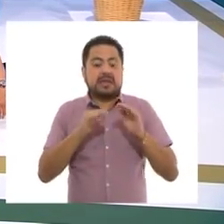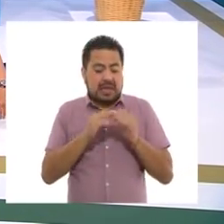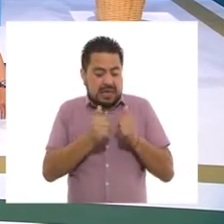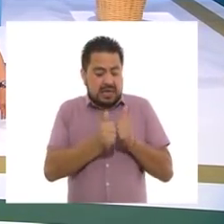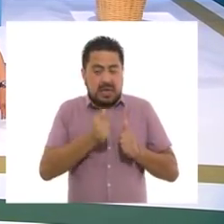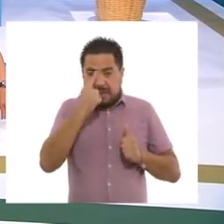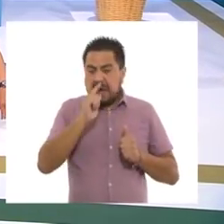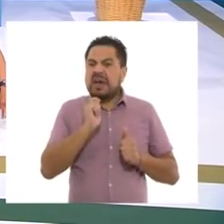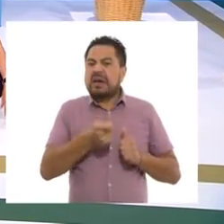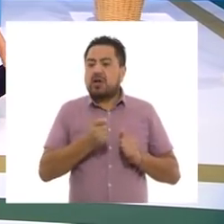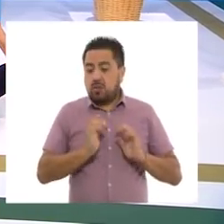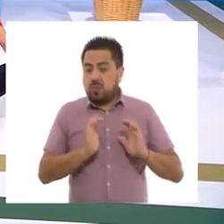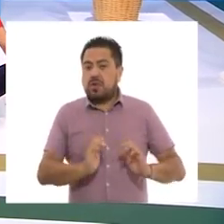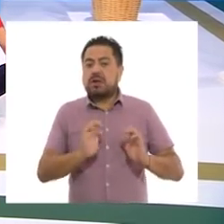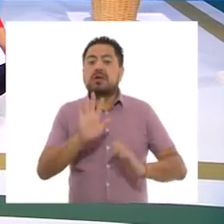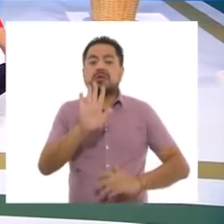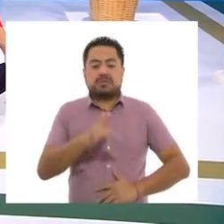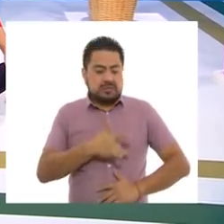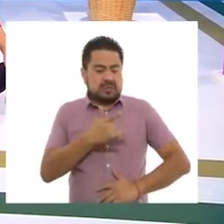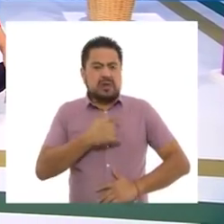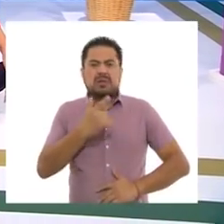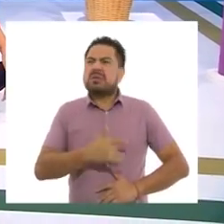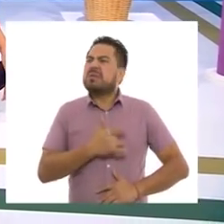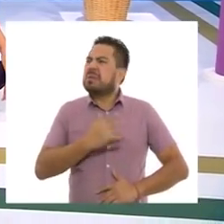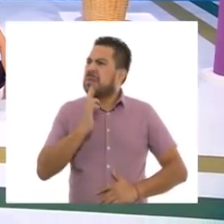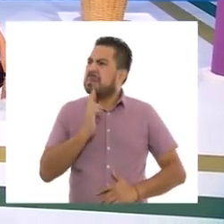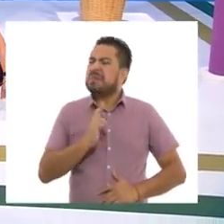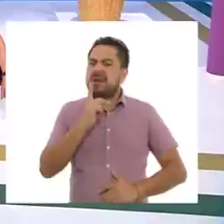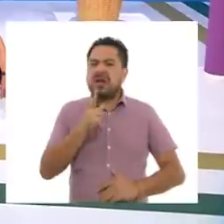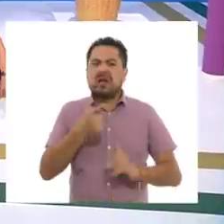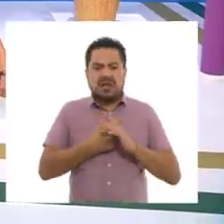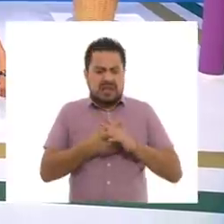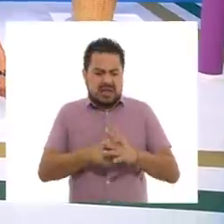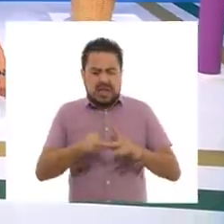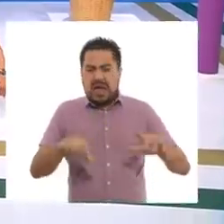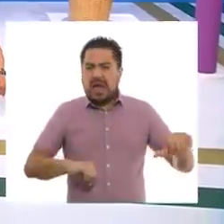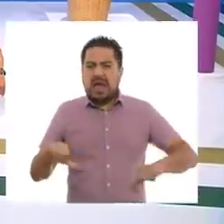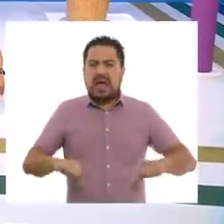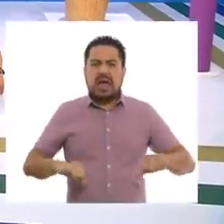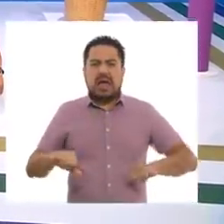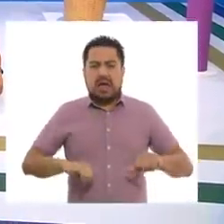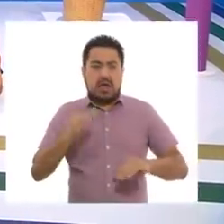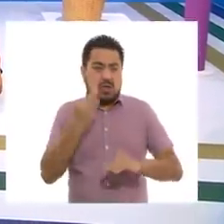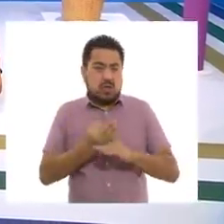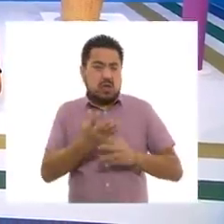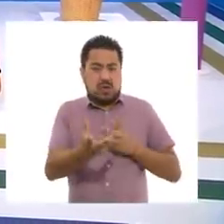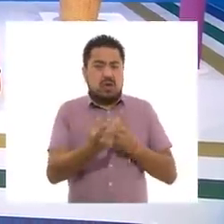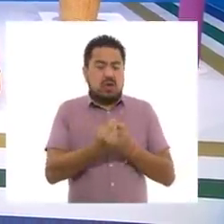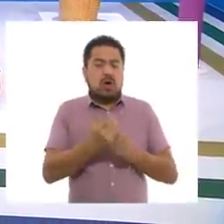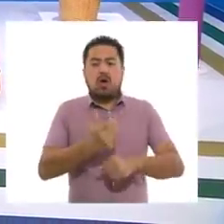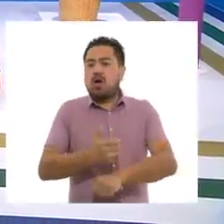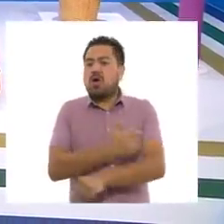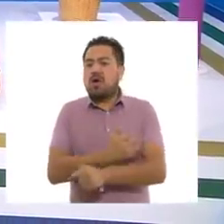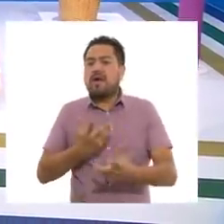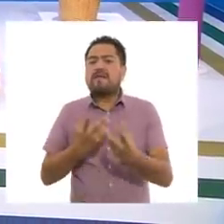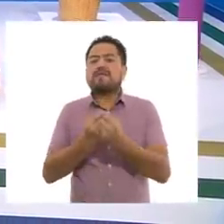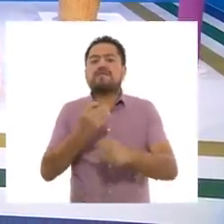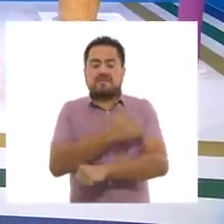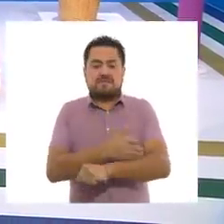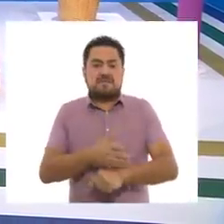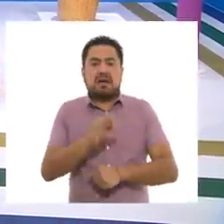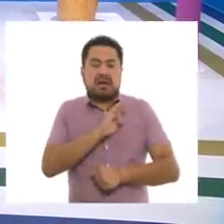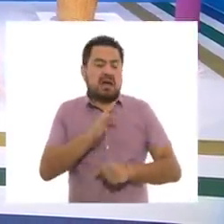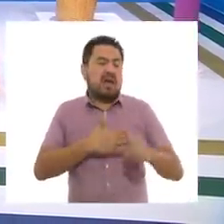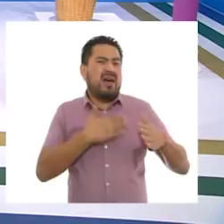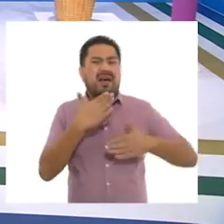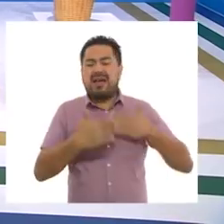para cuidarnos. ¿Qué te parece si para que te sientas mejor realizamos unas actividades que puedes realizar en compañía de tu familia? Y que sean